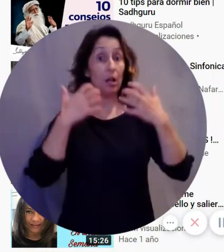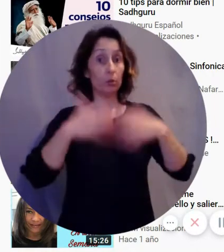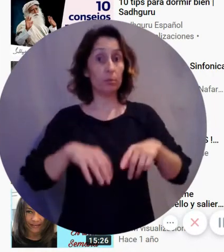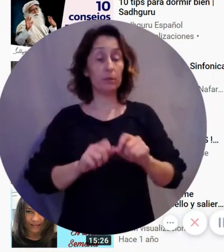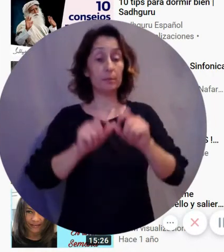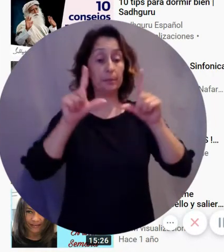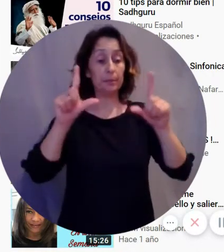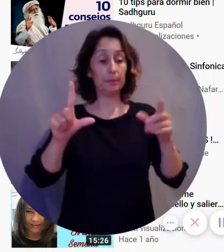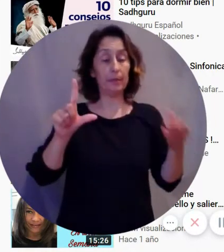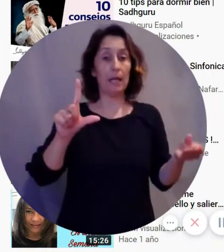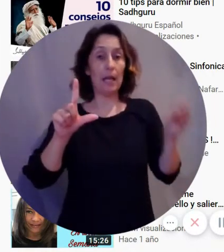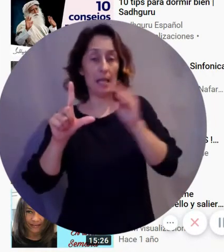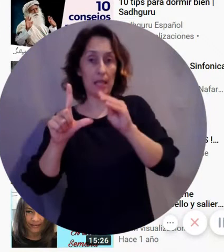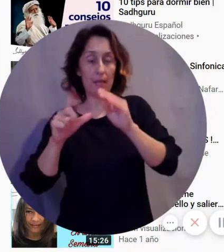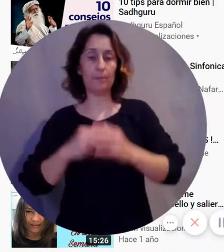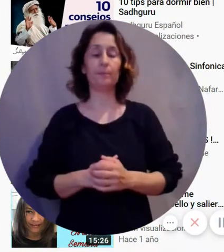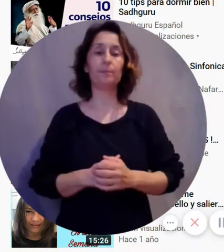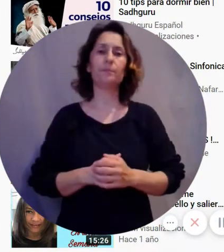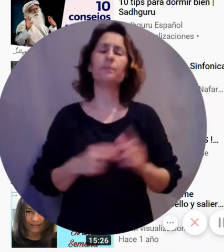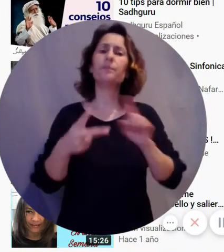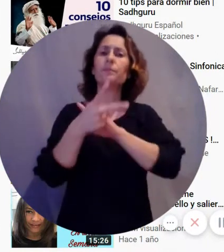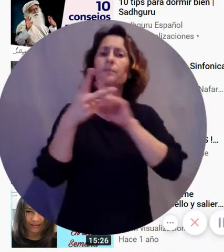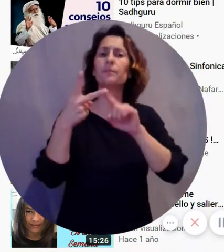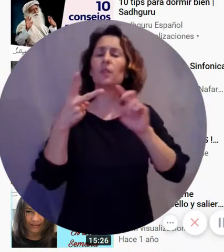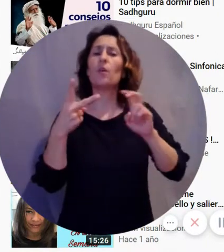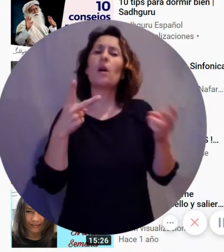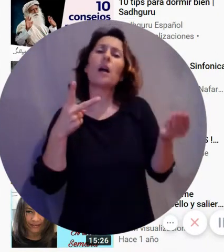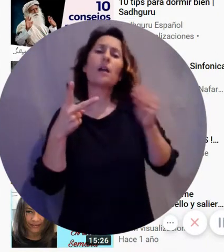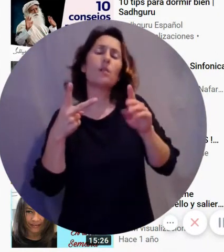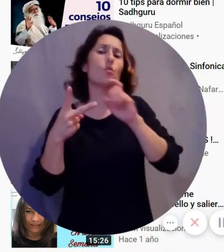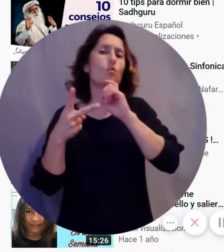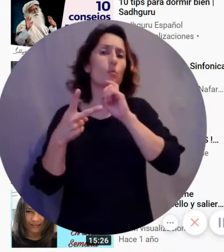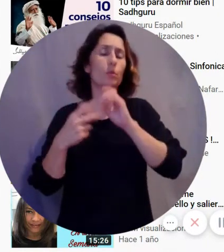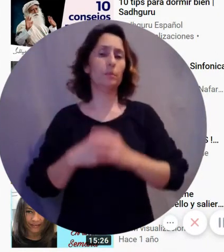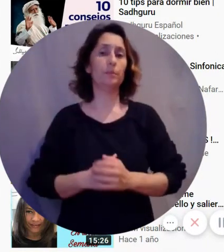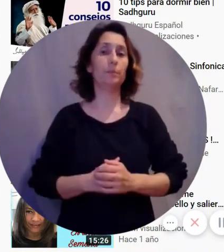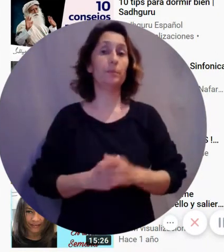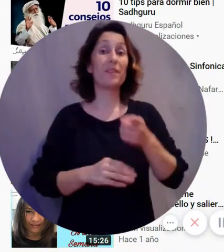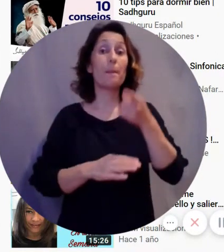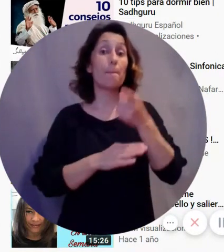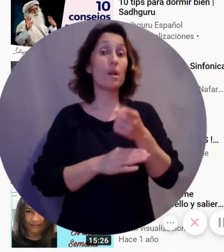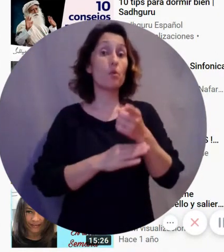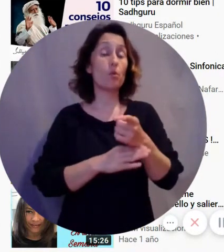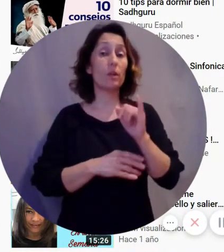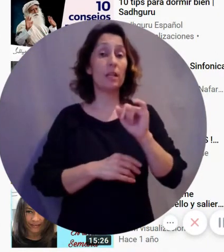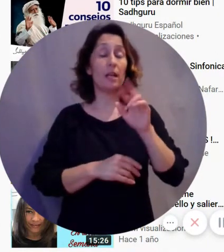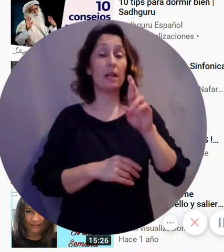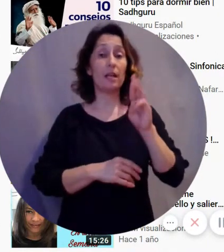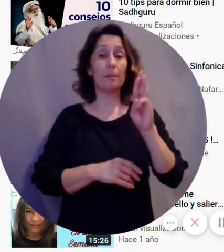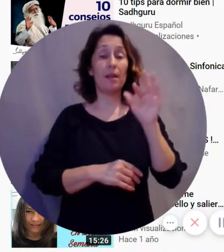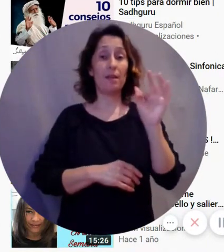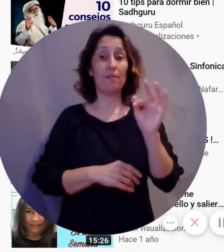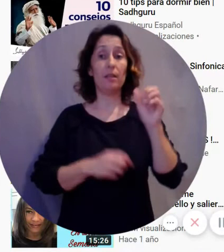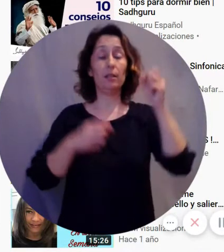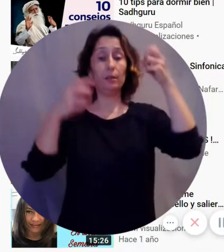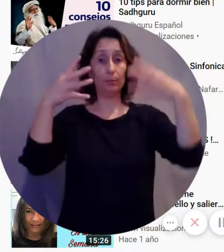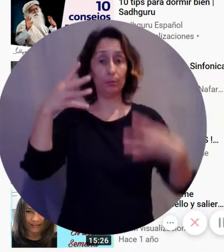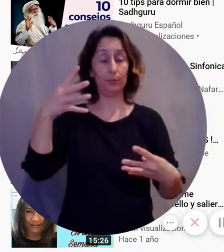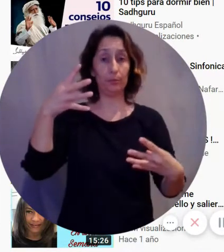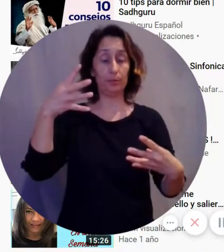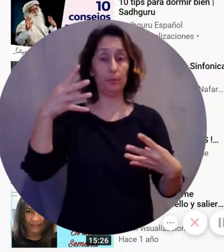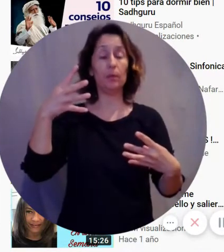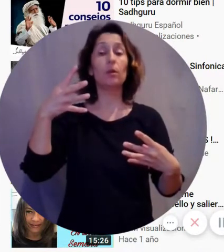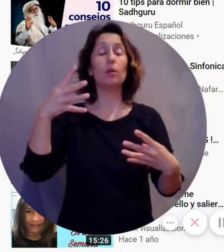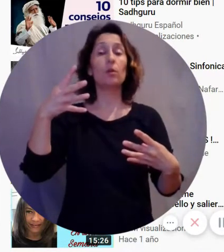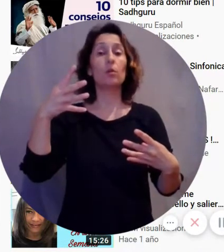La otra forma de añadir una sección es elegirla directamente desde el menú IRPF. Para abrirlo aparece en forma de árbol toda la estructura